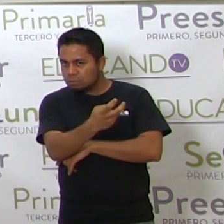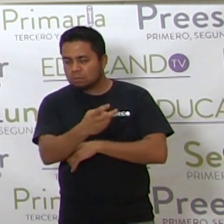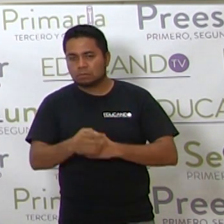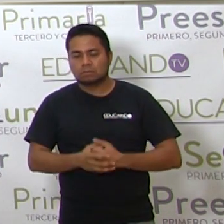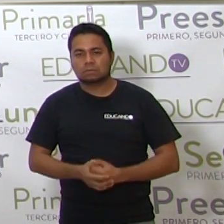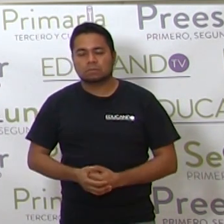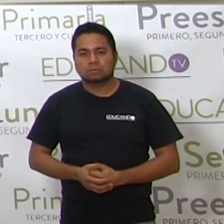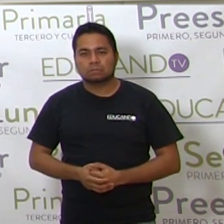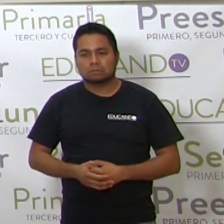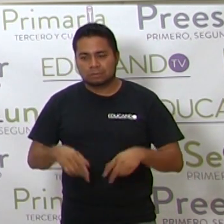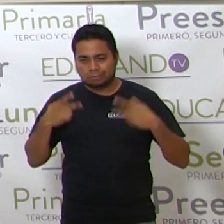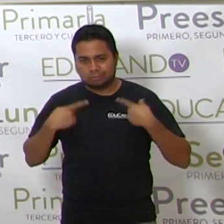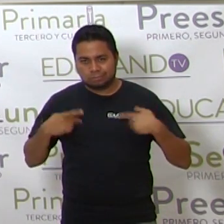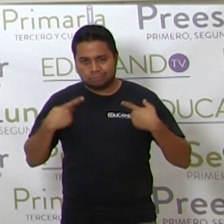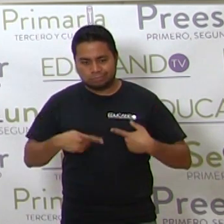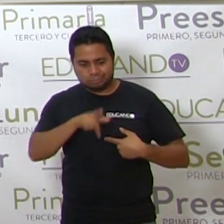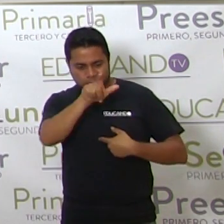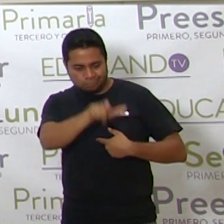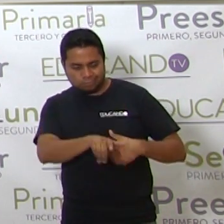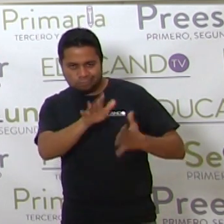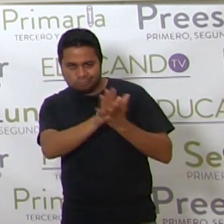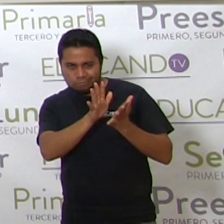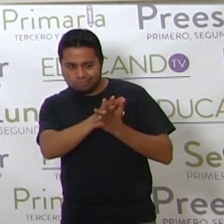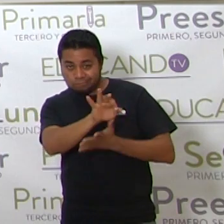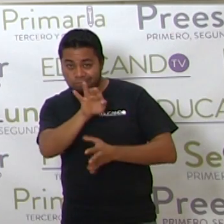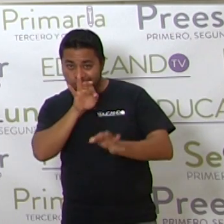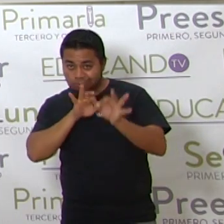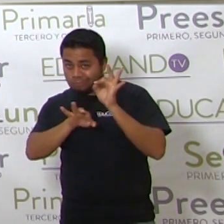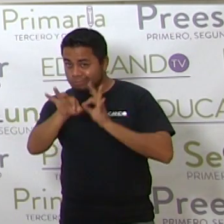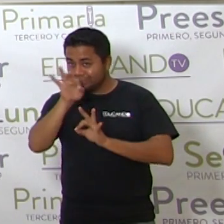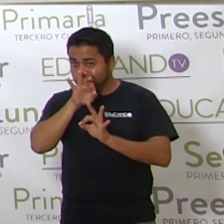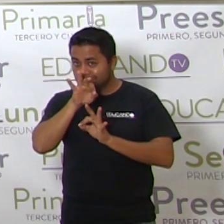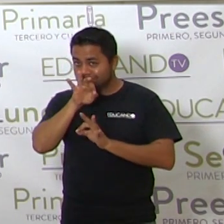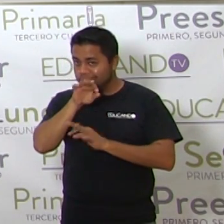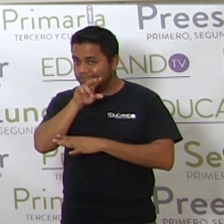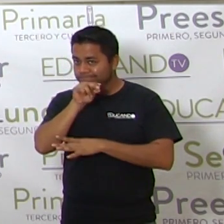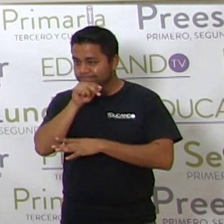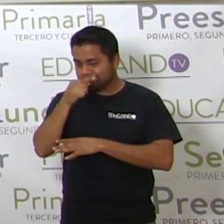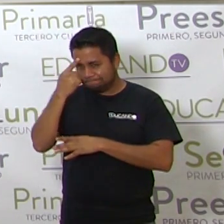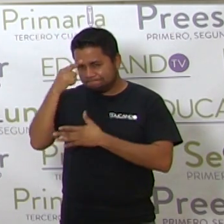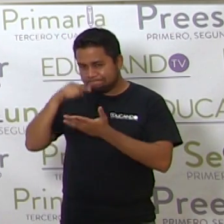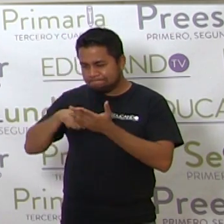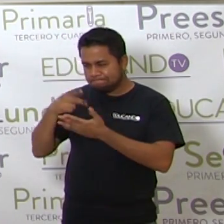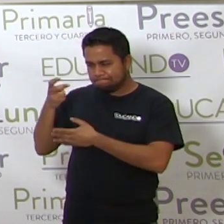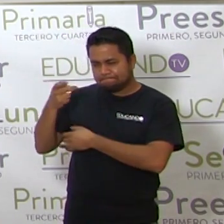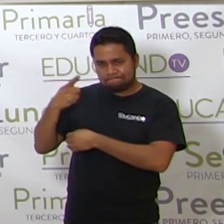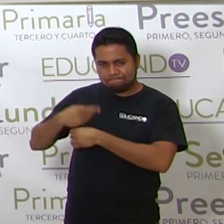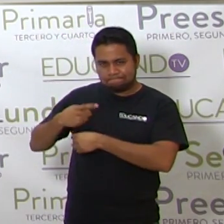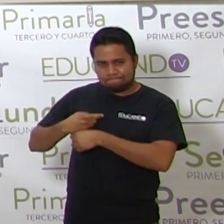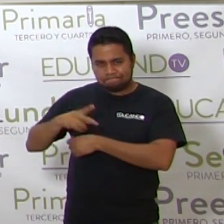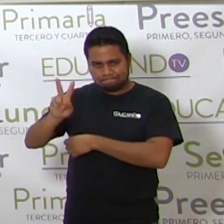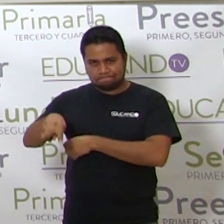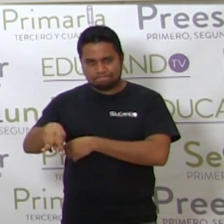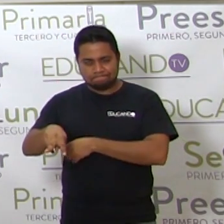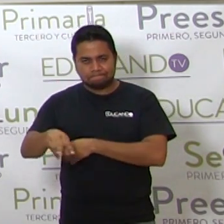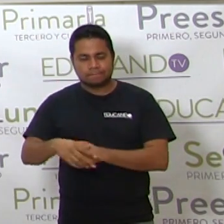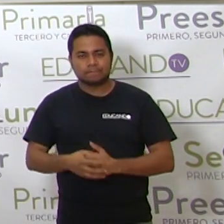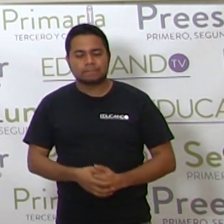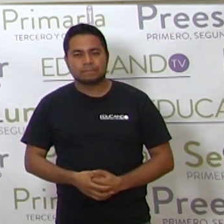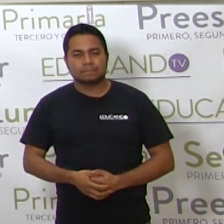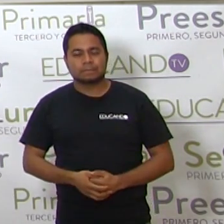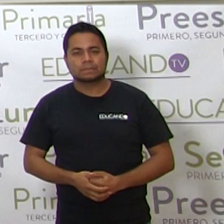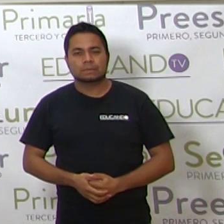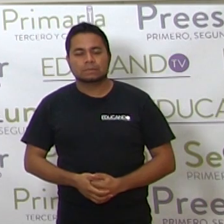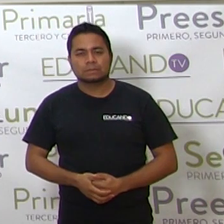conseguir a los actores no creo que esta es la número uno verdad muy bien entonces a